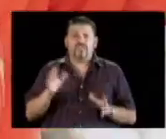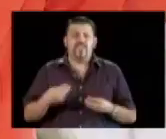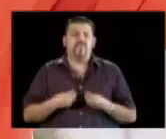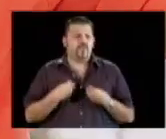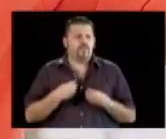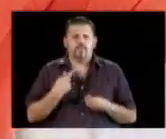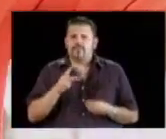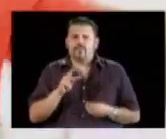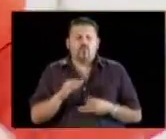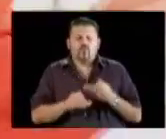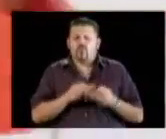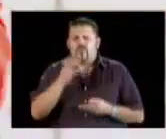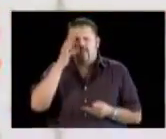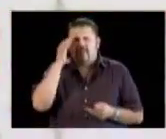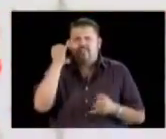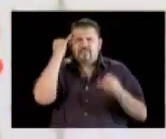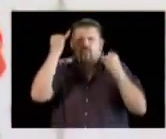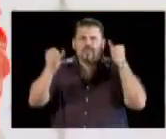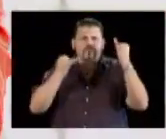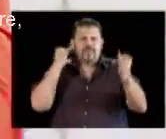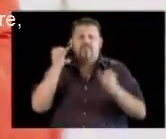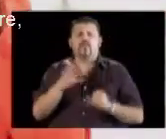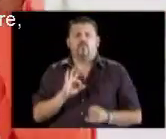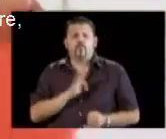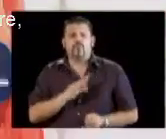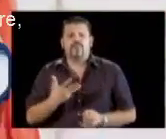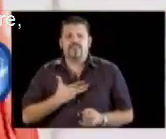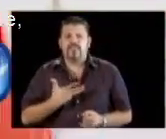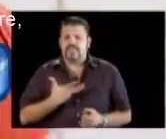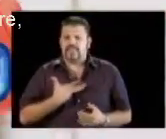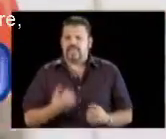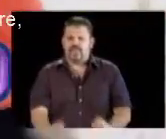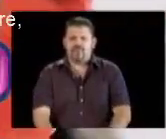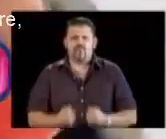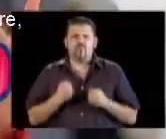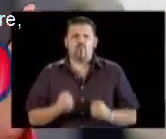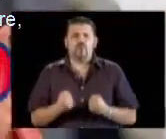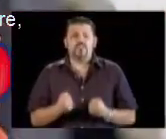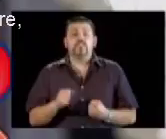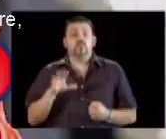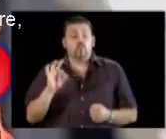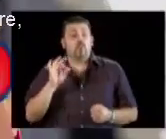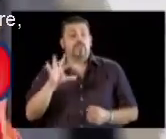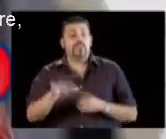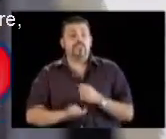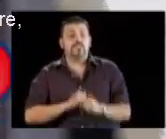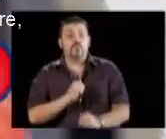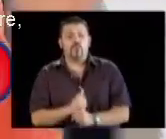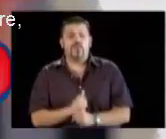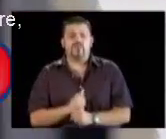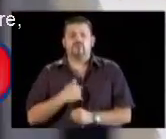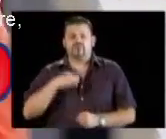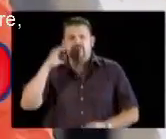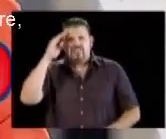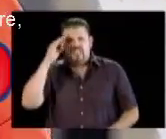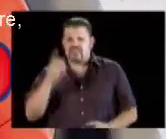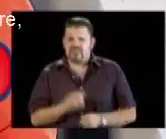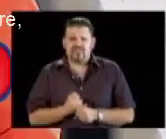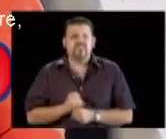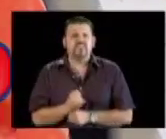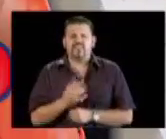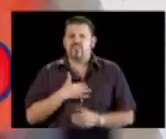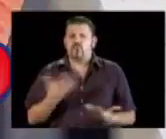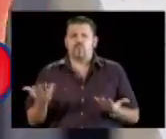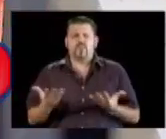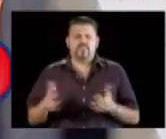penas que se puedan imaginar que haya podido tener, tuvo la fuerza de a los 40 y pico de años de decidir que quería volver a